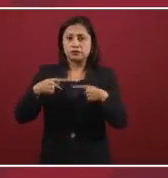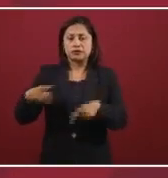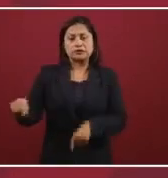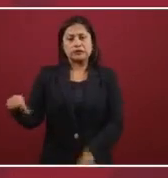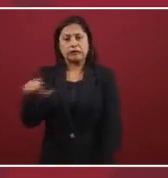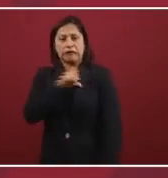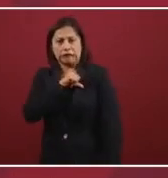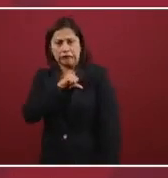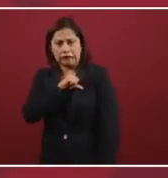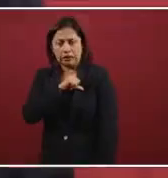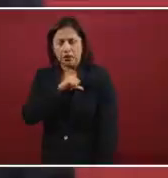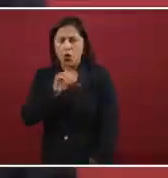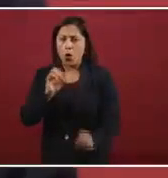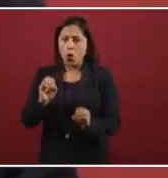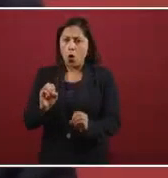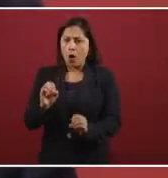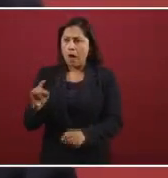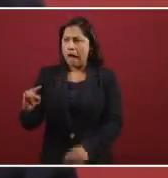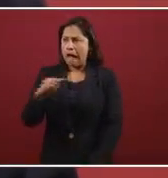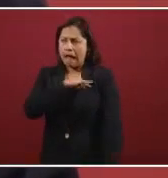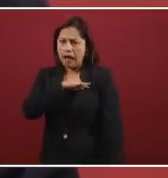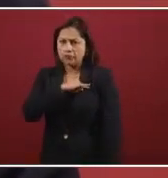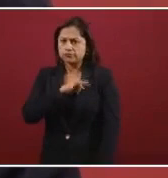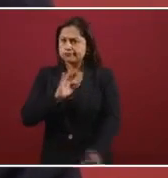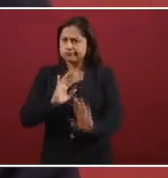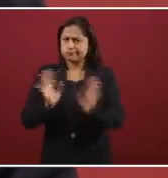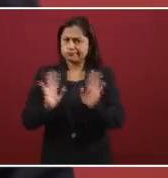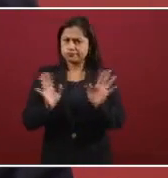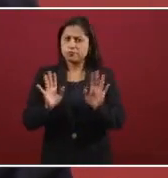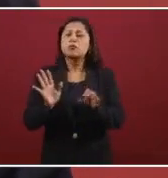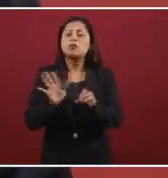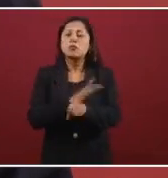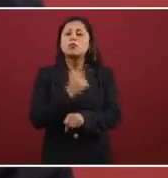porque había también esa